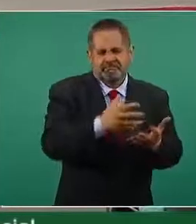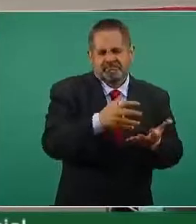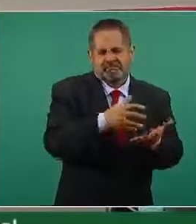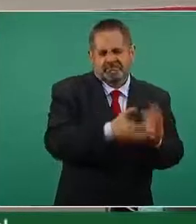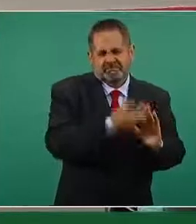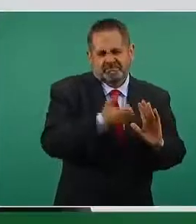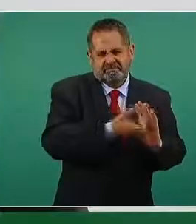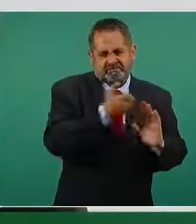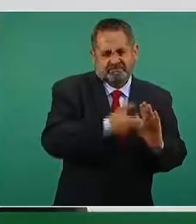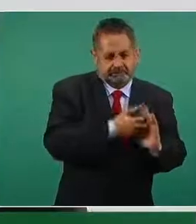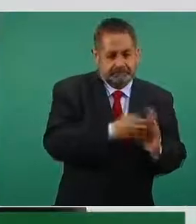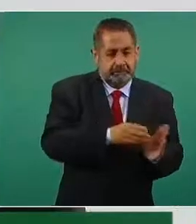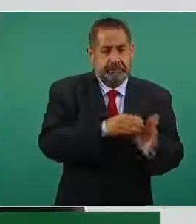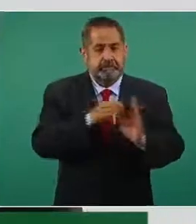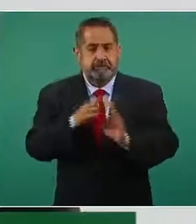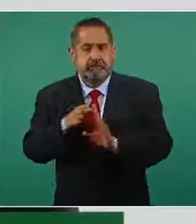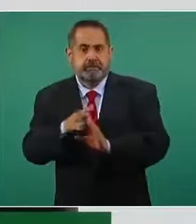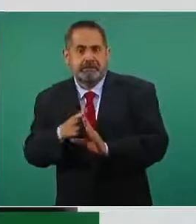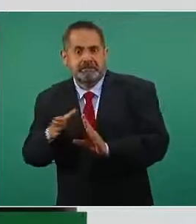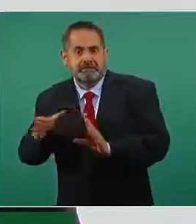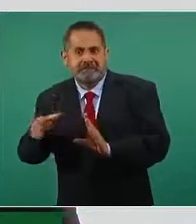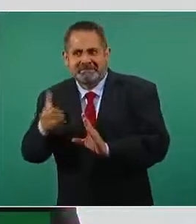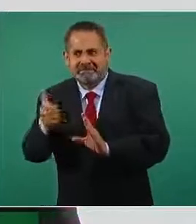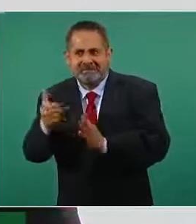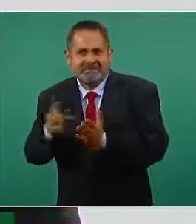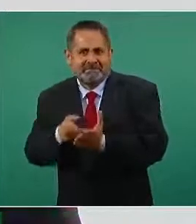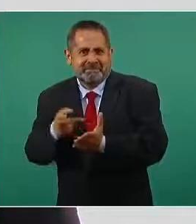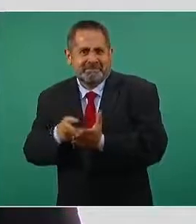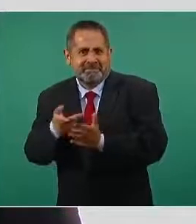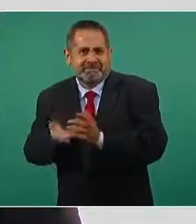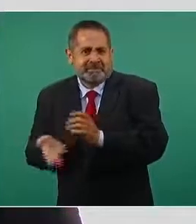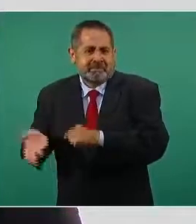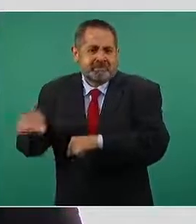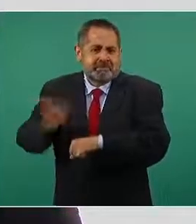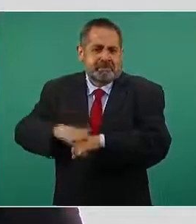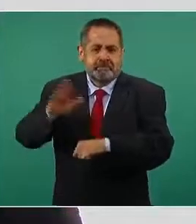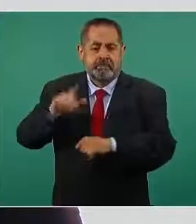300 años. Y el caso de la plata,